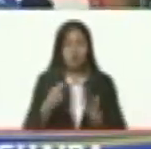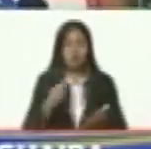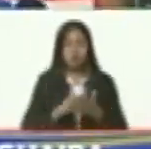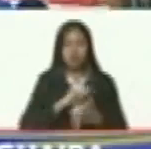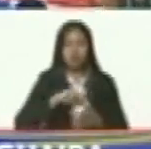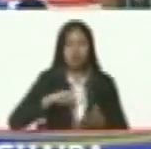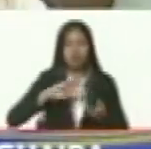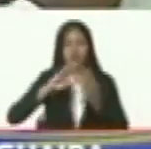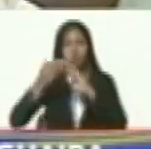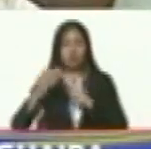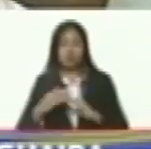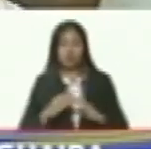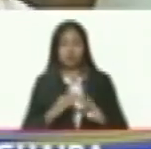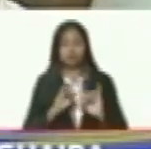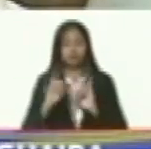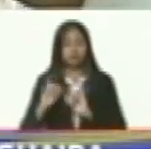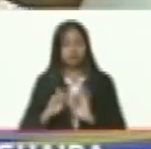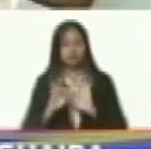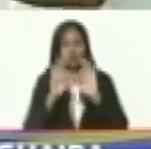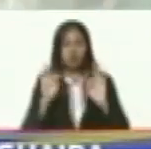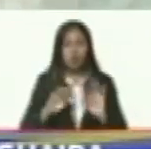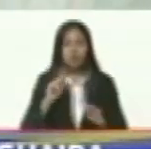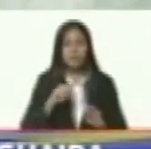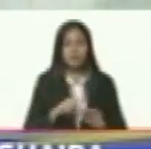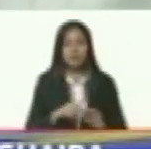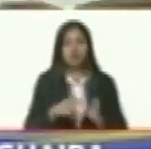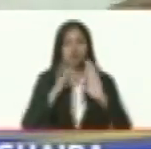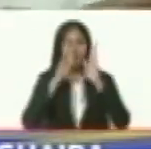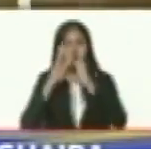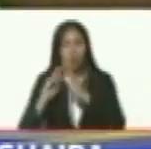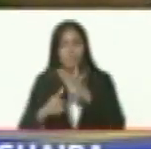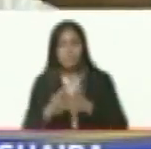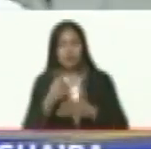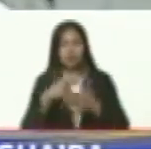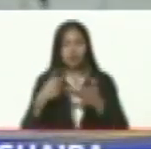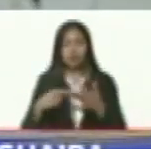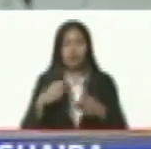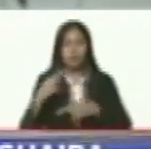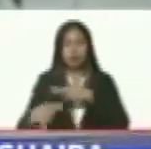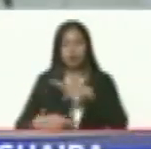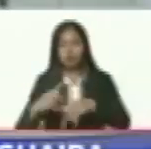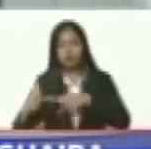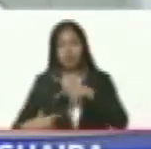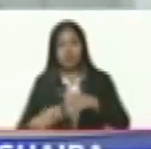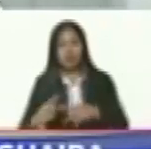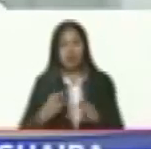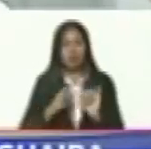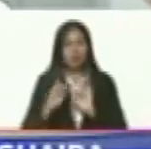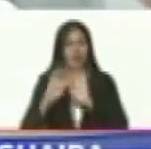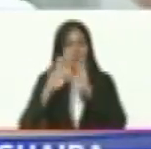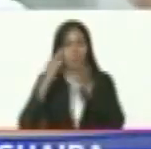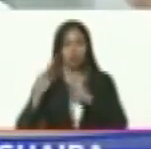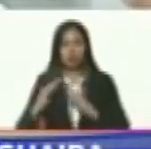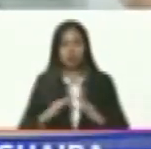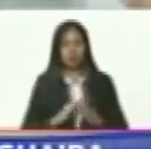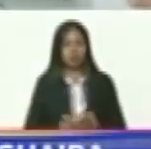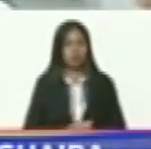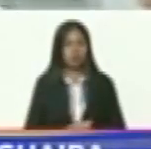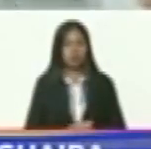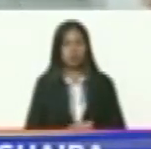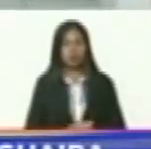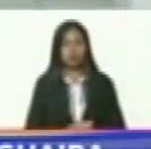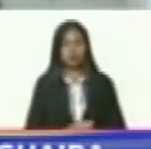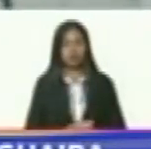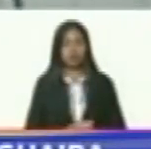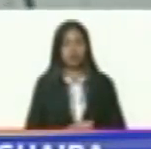nuestra comunidad. Que ese recurso permita además motorizar otras dinámicas productivas que tiene la comuna. Entonces, presidente, este